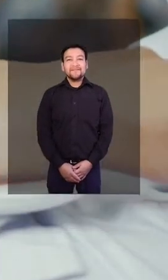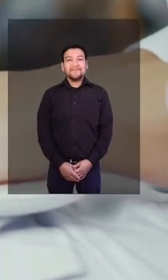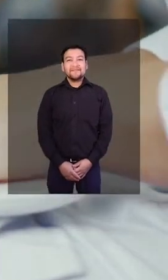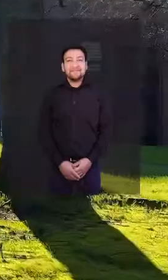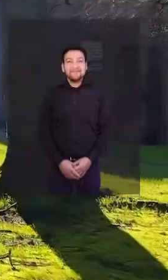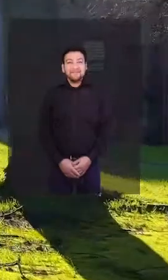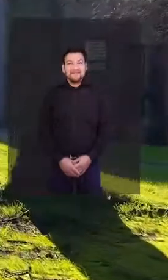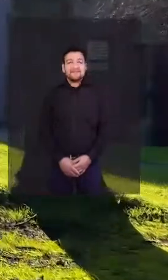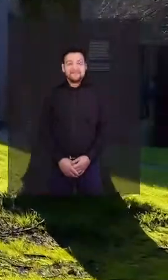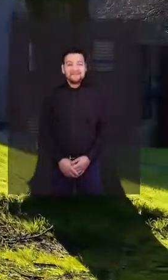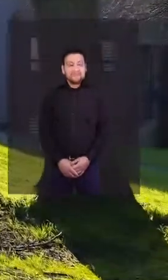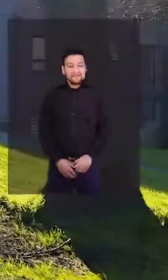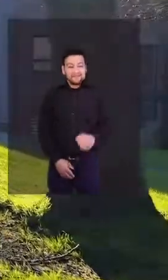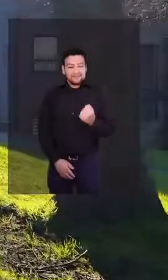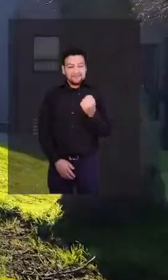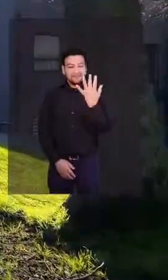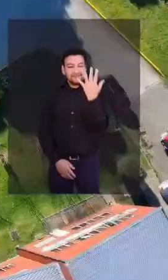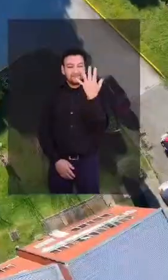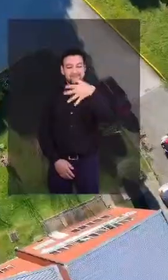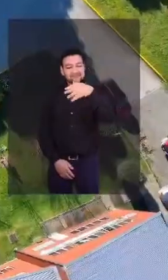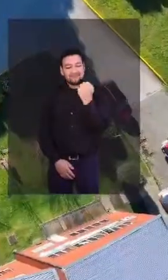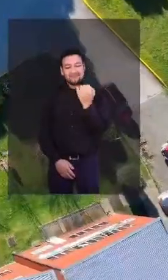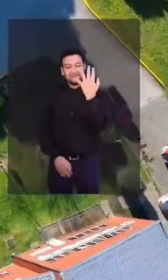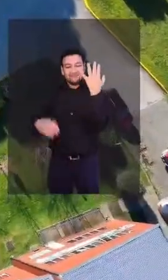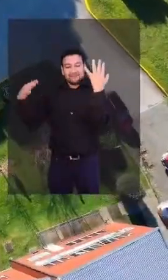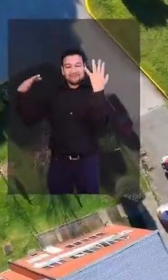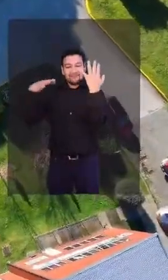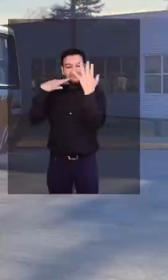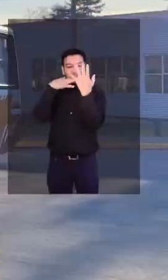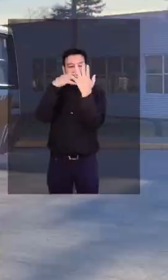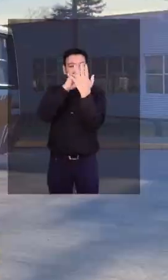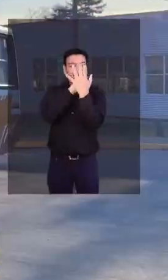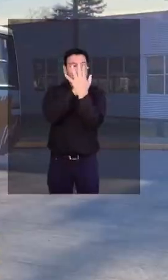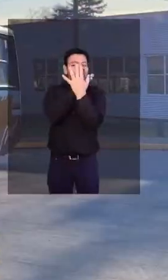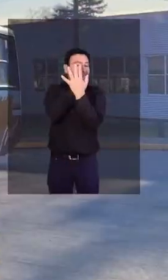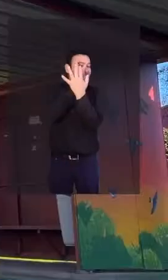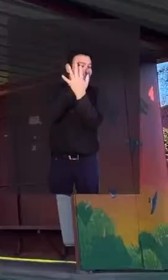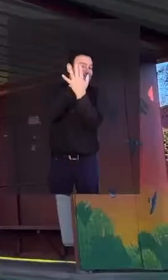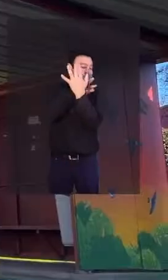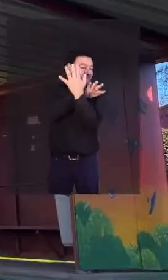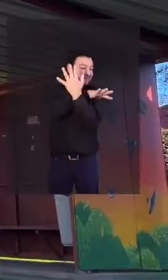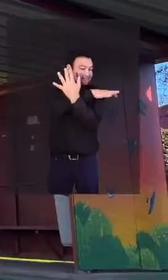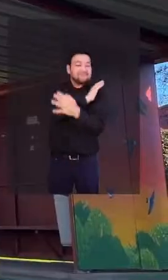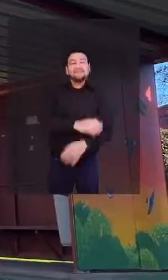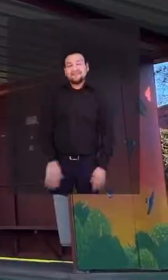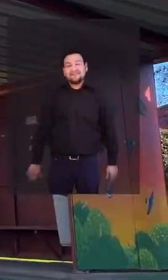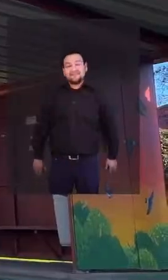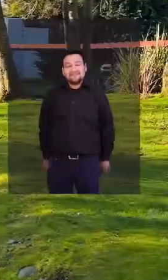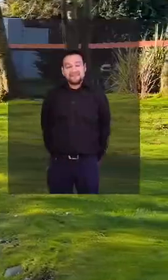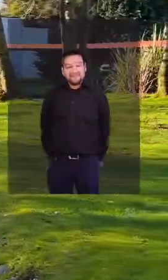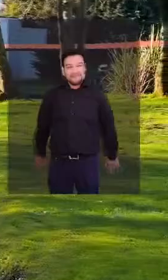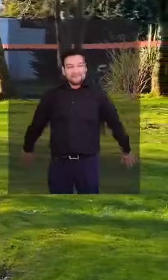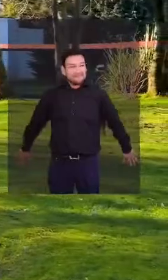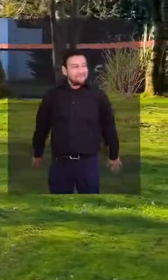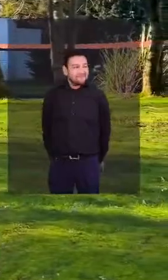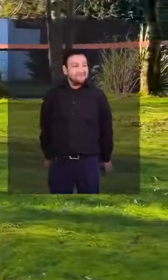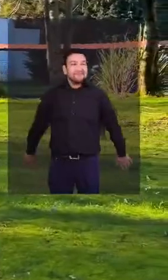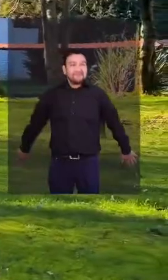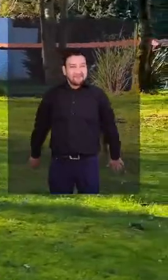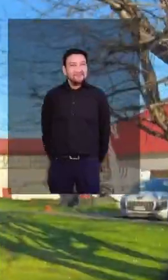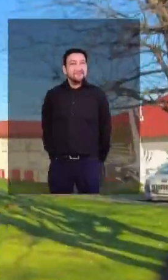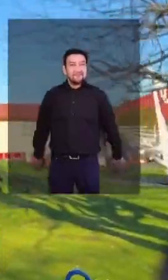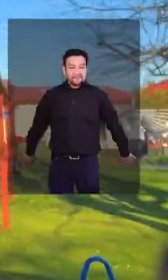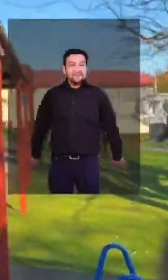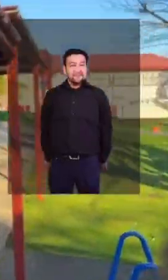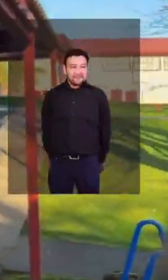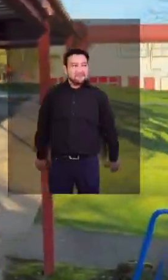En nuestras aulas fomentamos la pasión y la excelencia, cultivando habilidades y talentos. Lideramos en